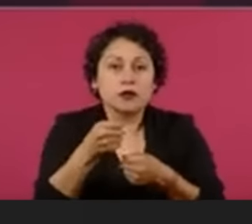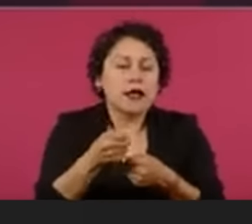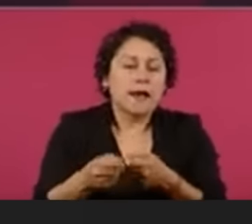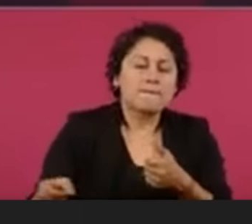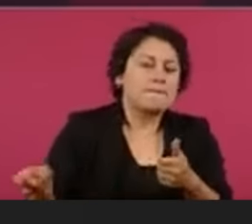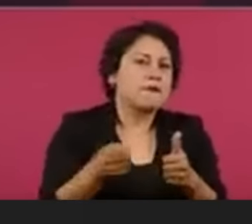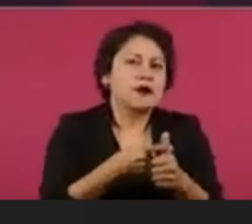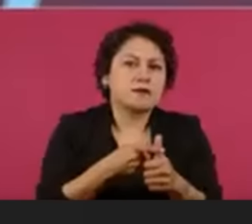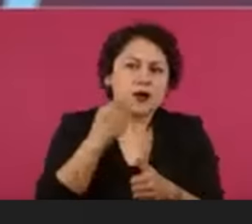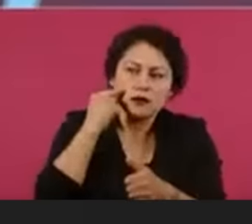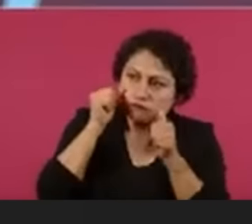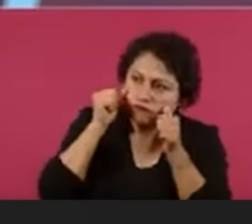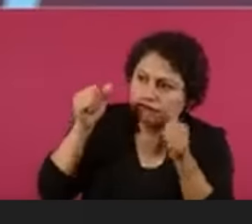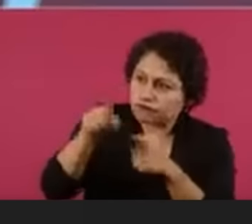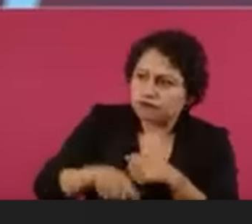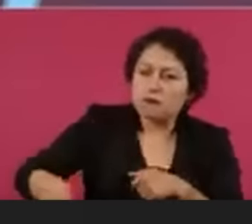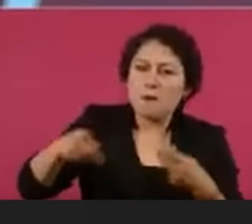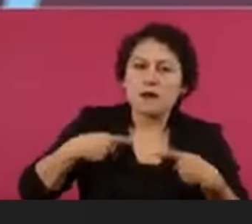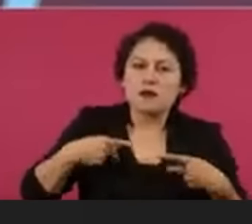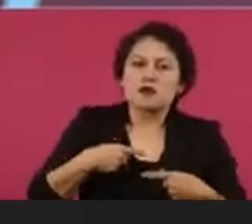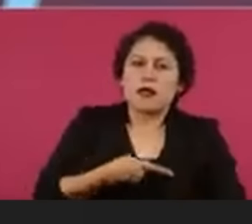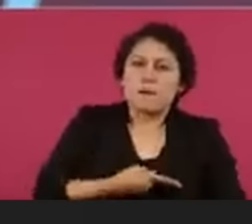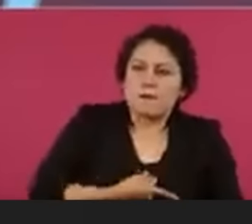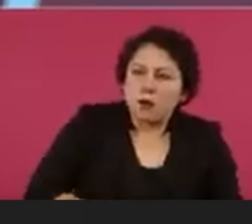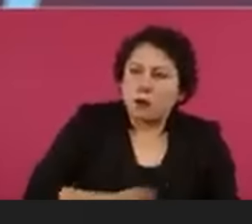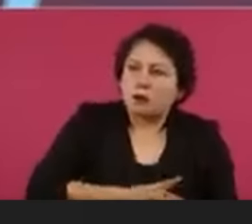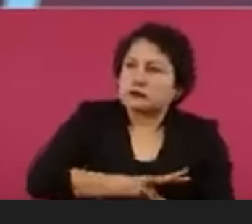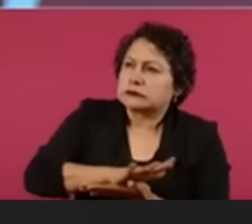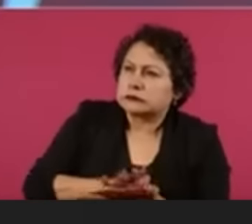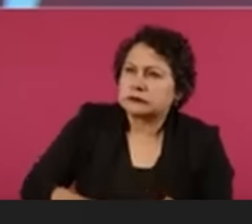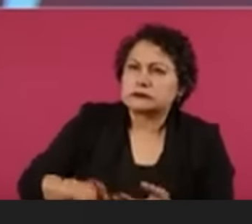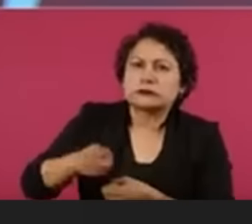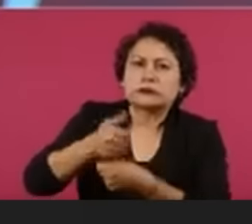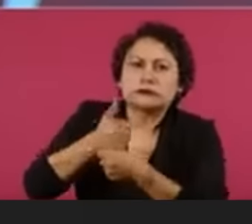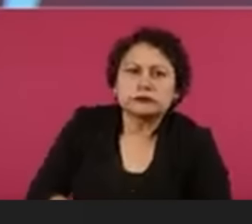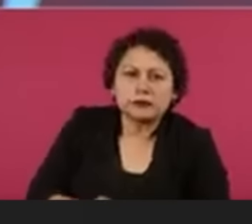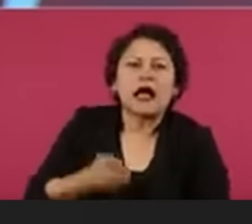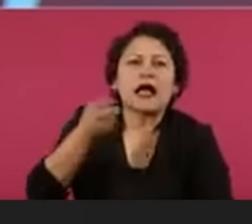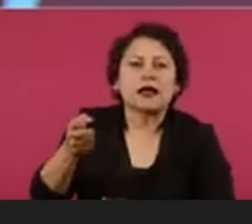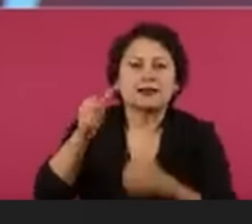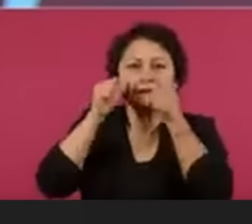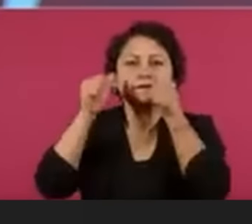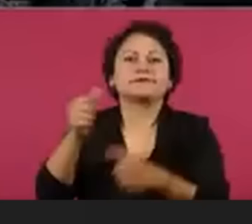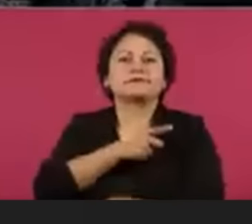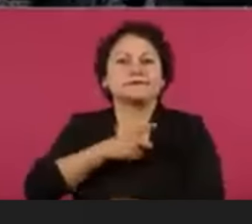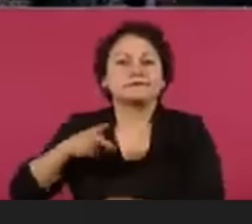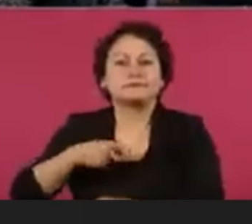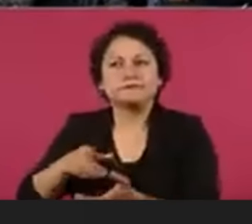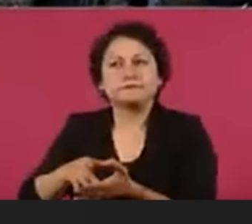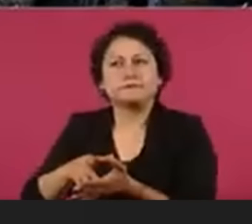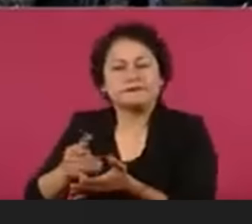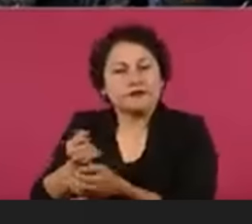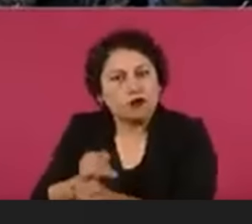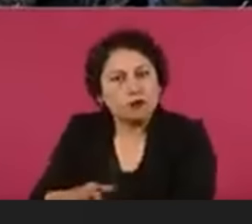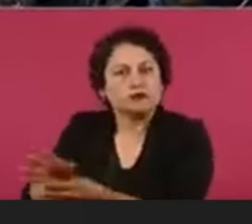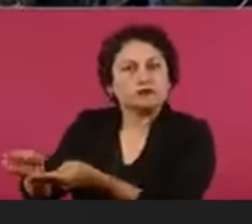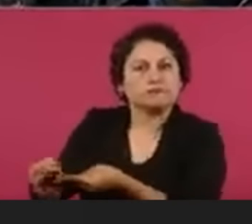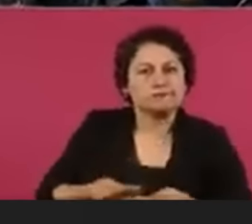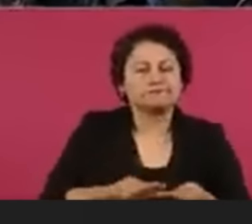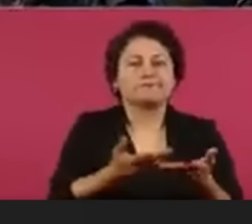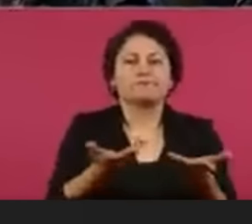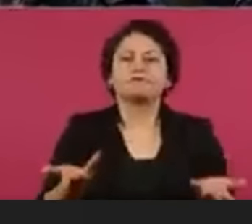más vulnerables y a las víctimas. En ese sentido, también pasa por reconocer que las personas